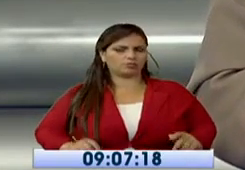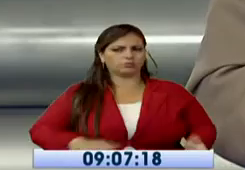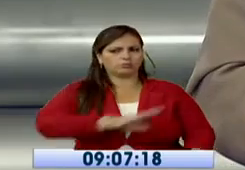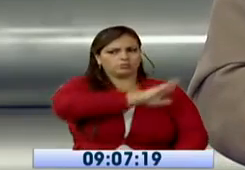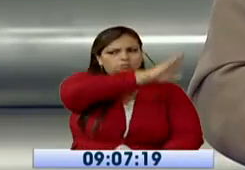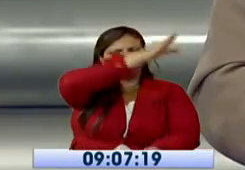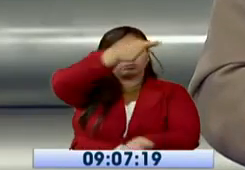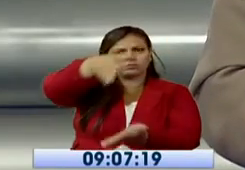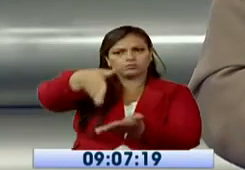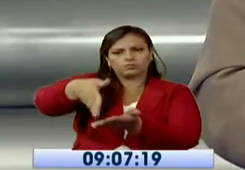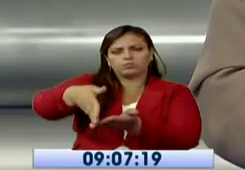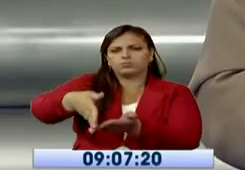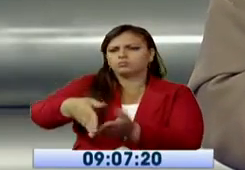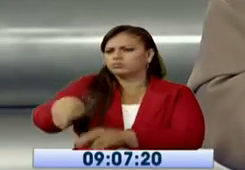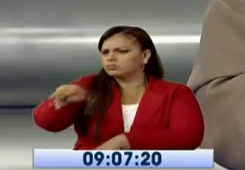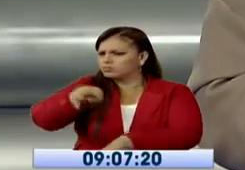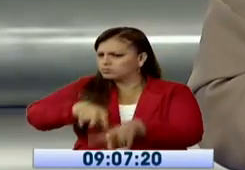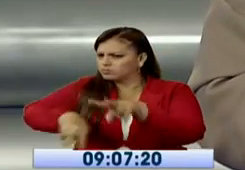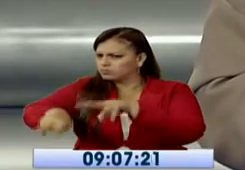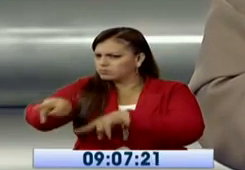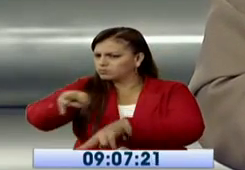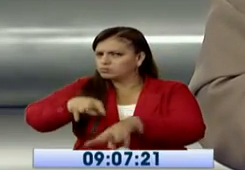la supuesta clínica. Veamos.